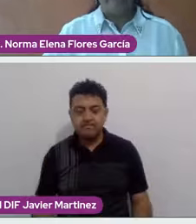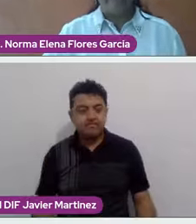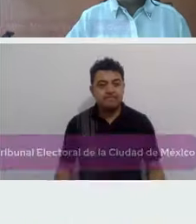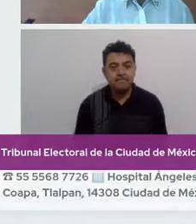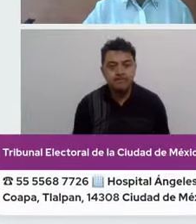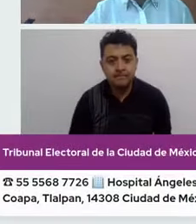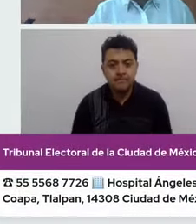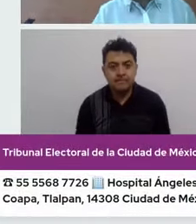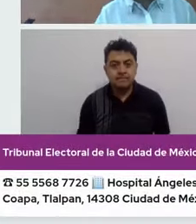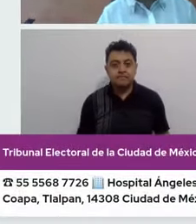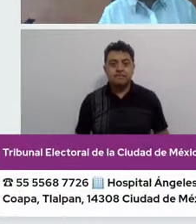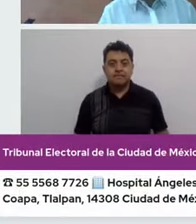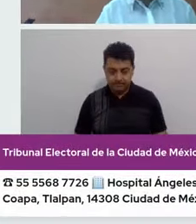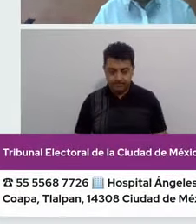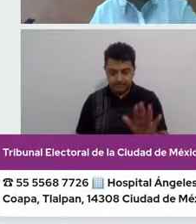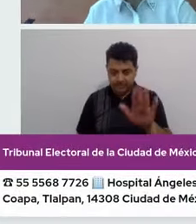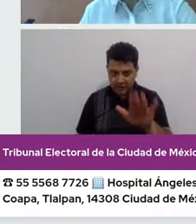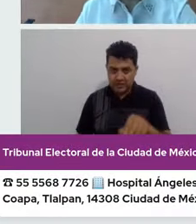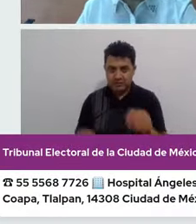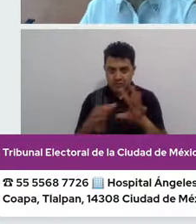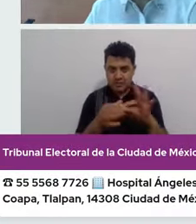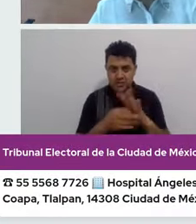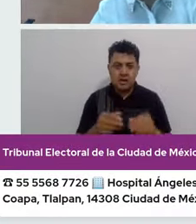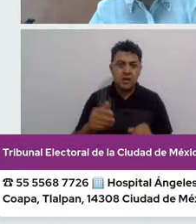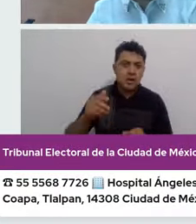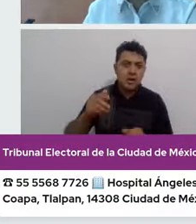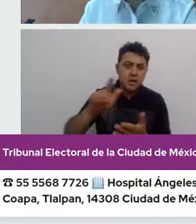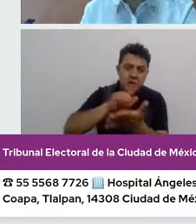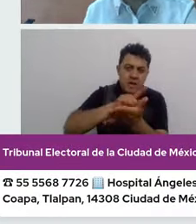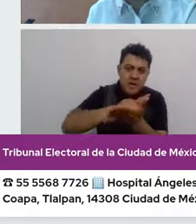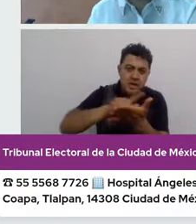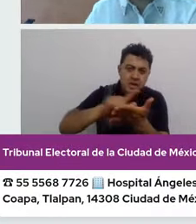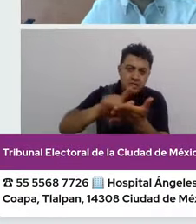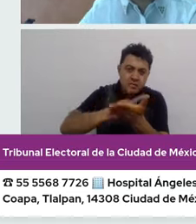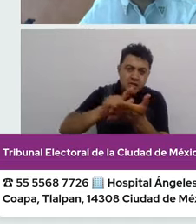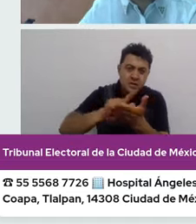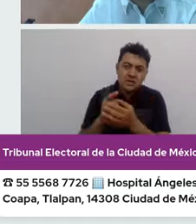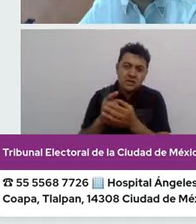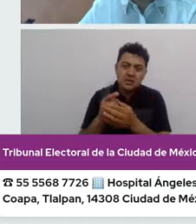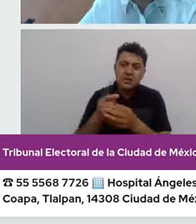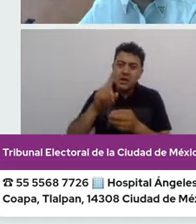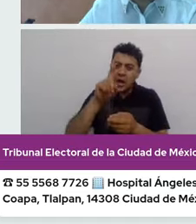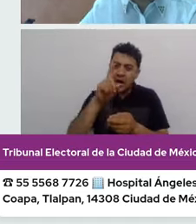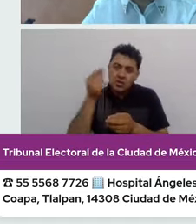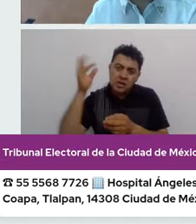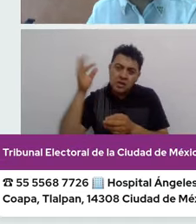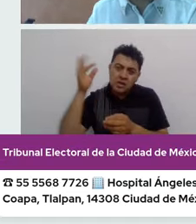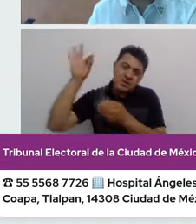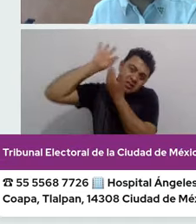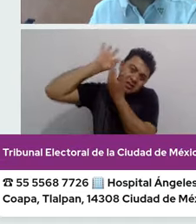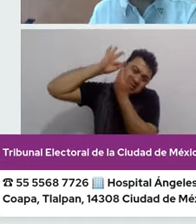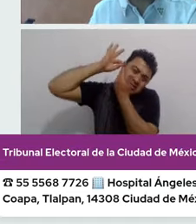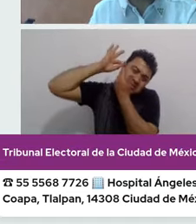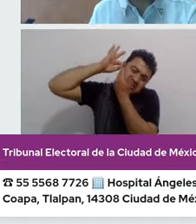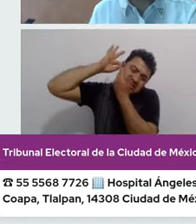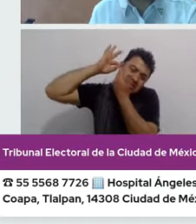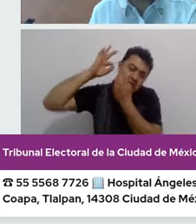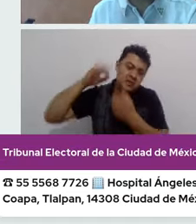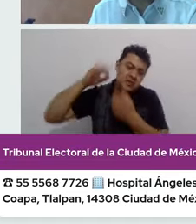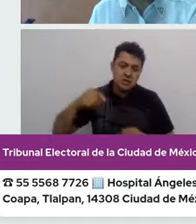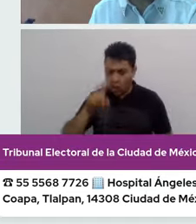membrana timpánica esté íntegra, ¿sí? Yo no recomiendo los lavados de oído. ¿Por qué? Porque